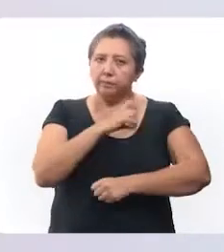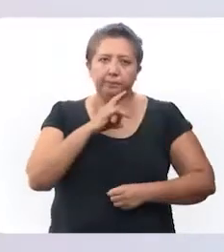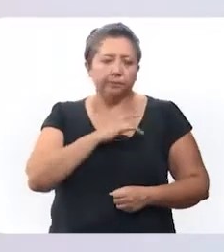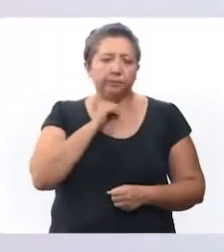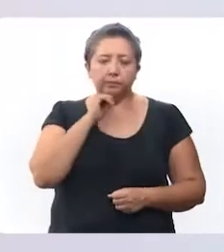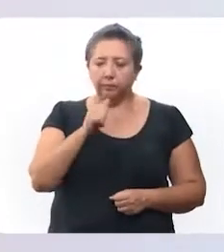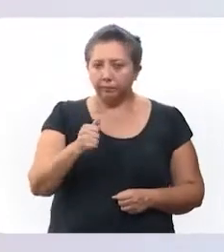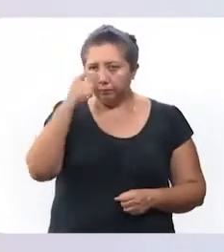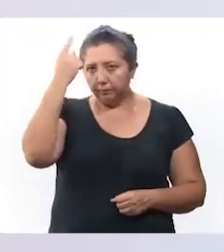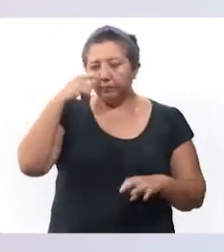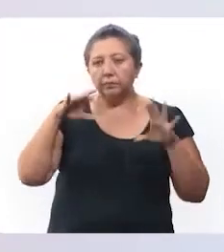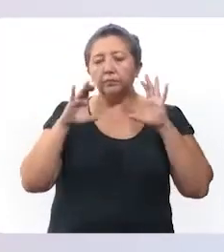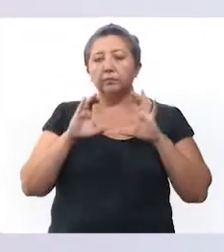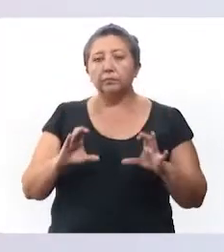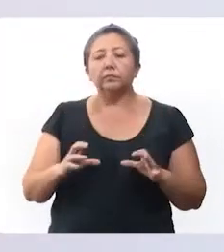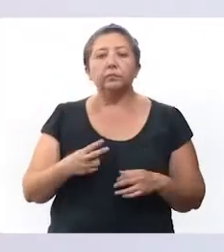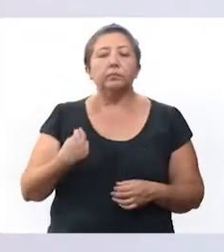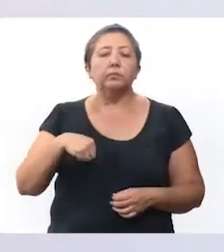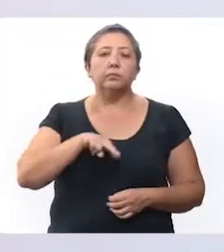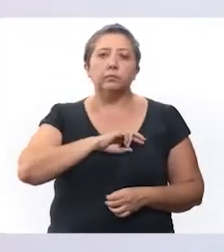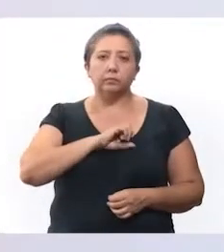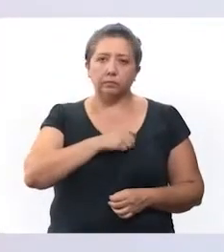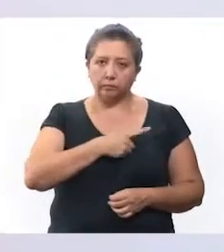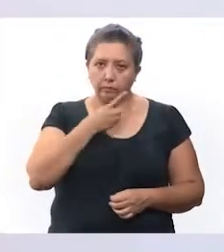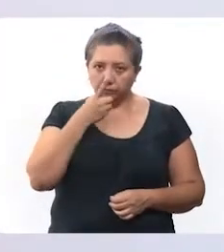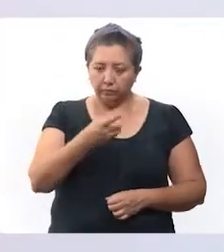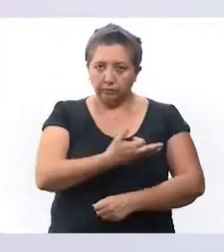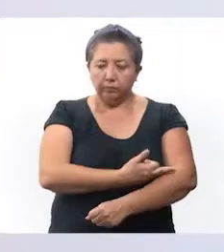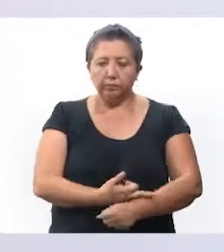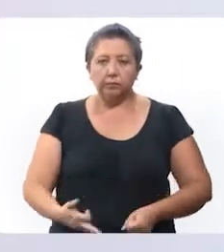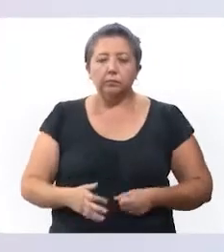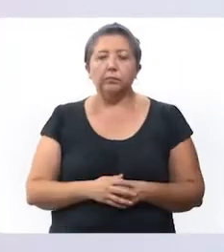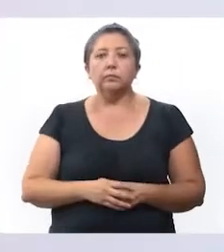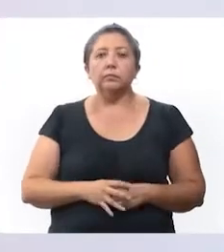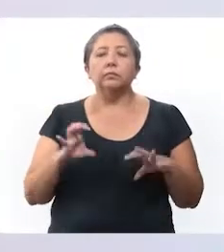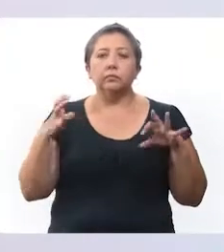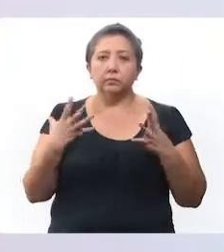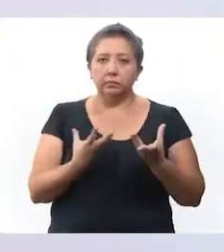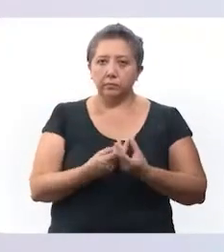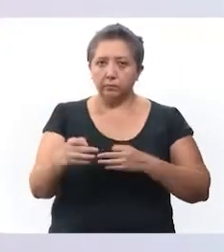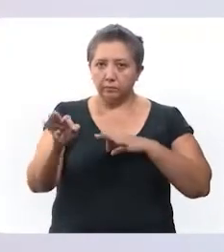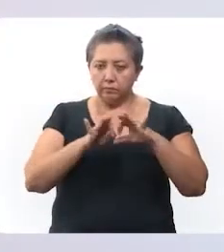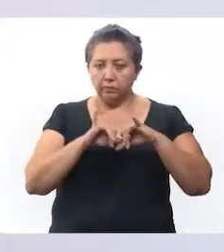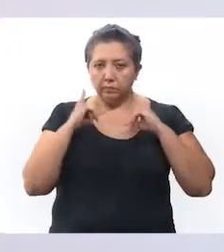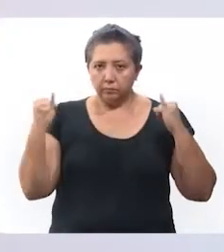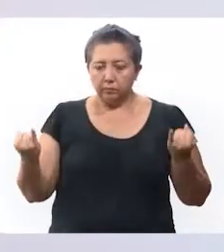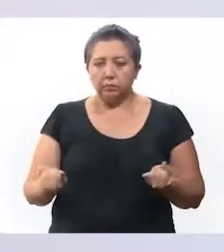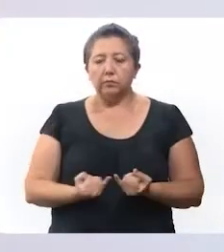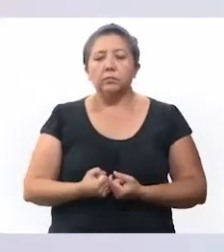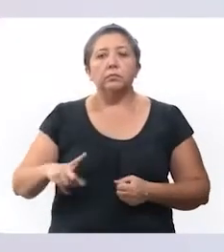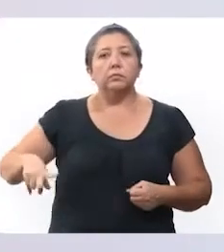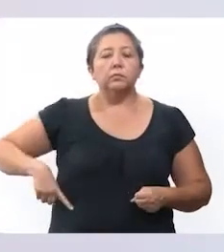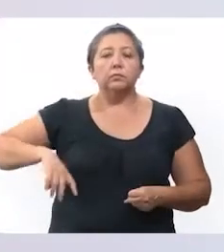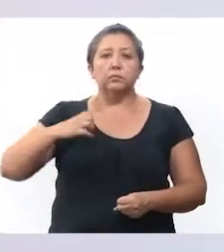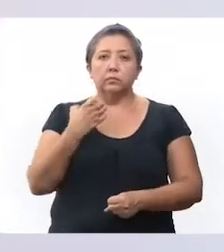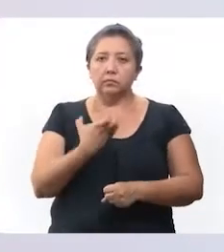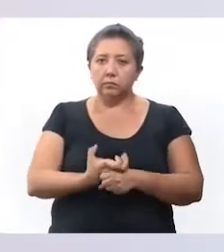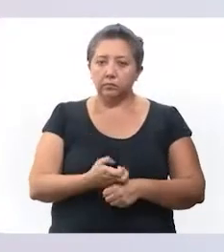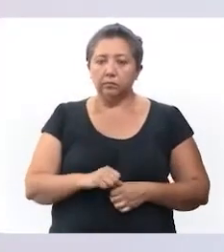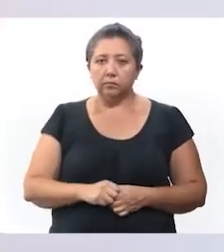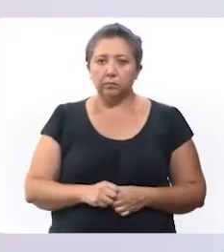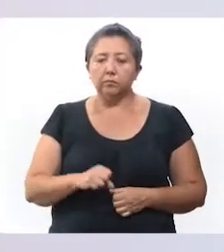sin temor para proteger a nuestra salud y la de nuestras familias. Estamos trabajando de manera conjunta el Gobierno del